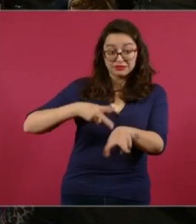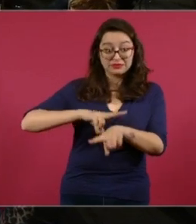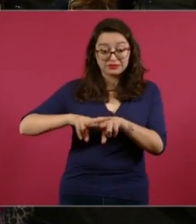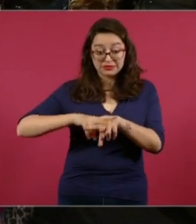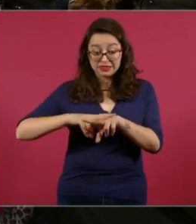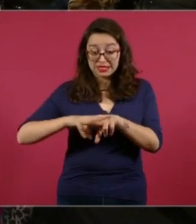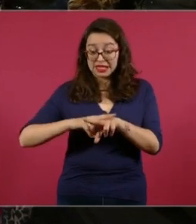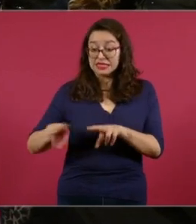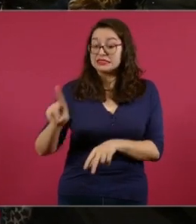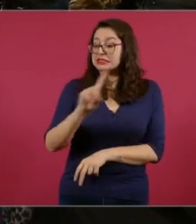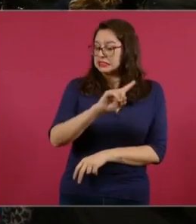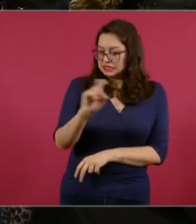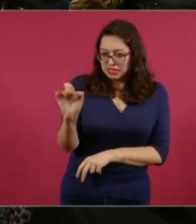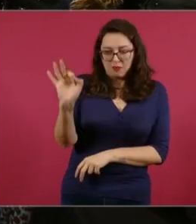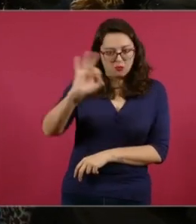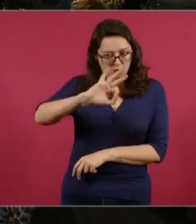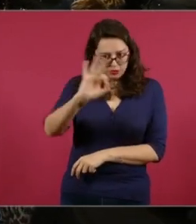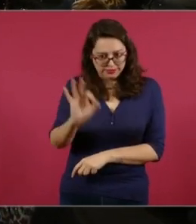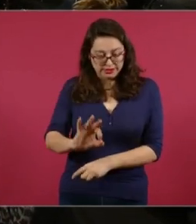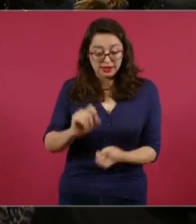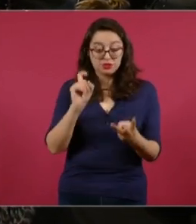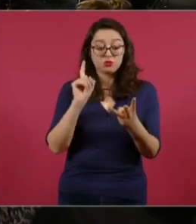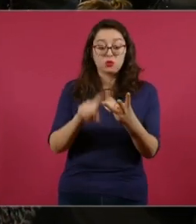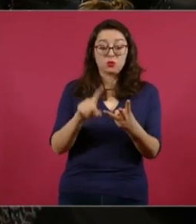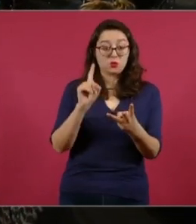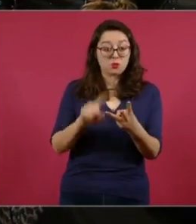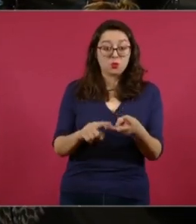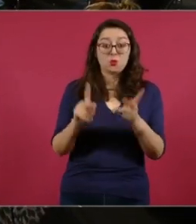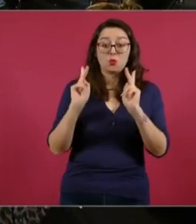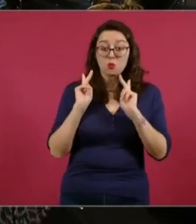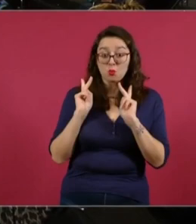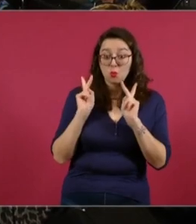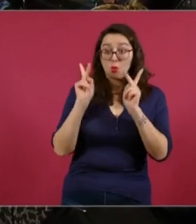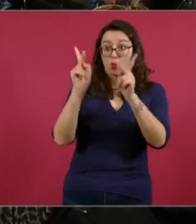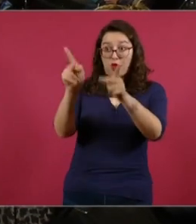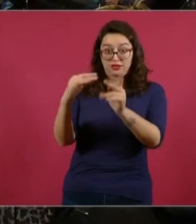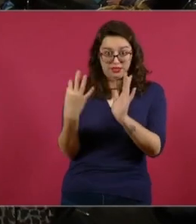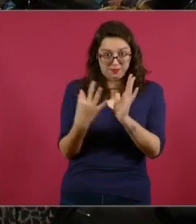terminados los puentes que se están construyendo de fierro